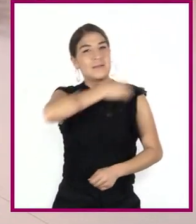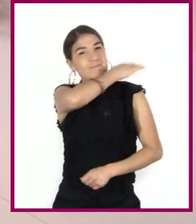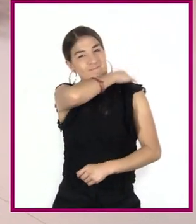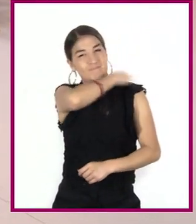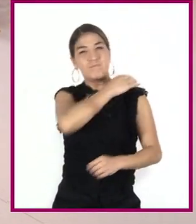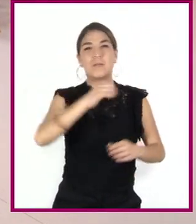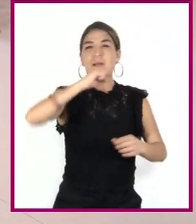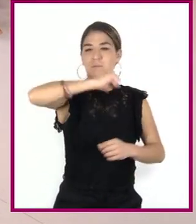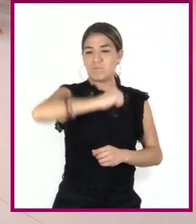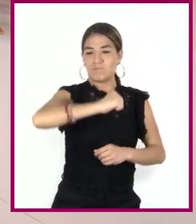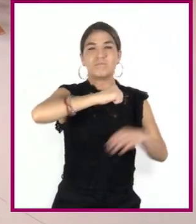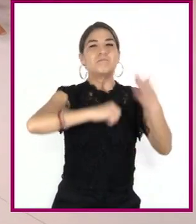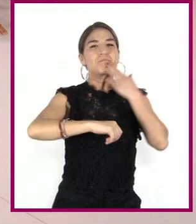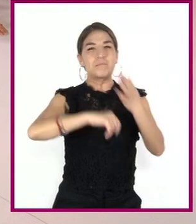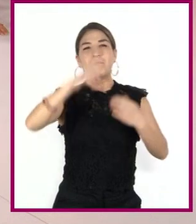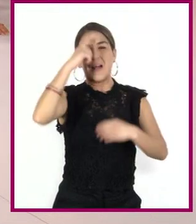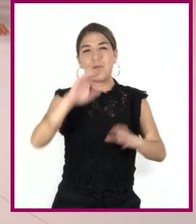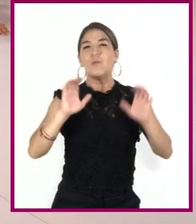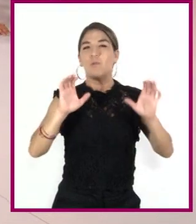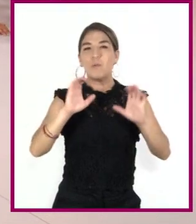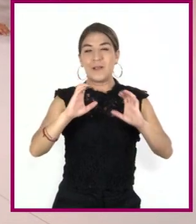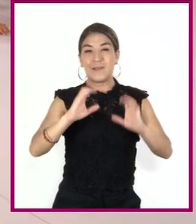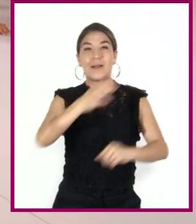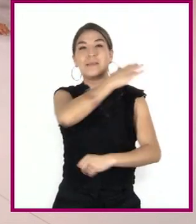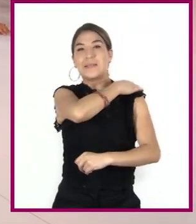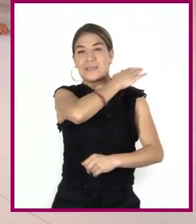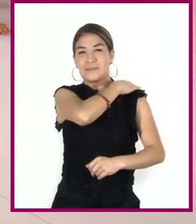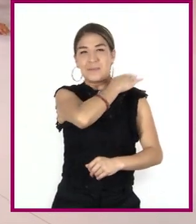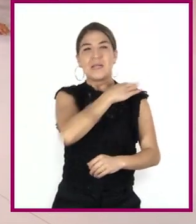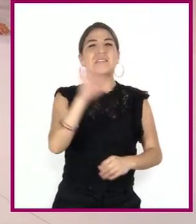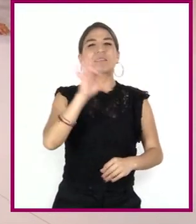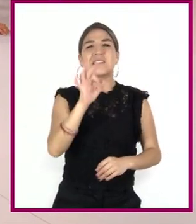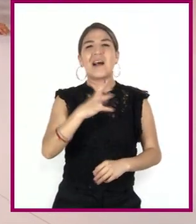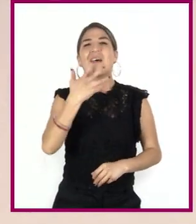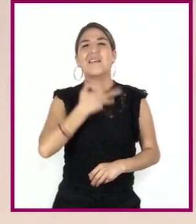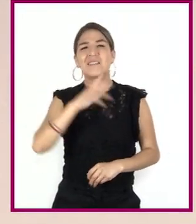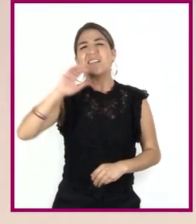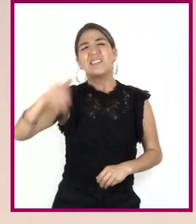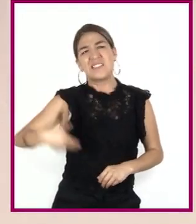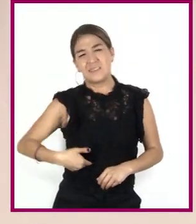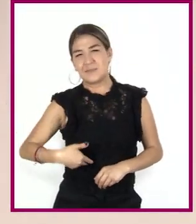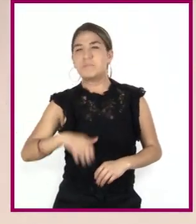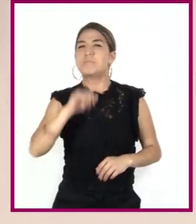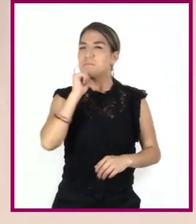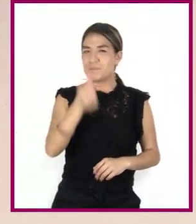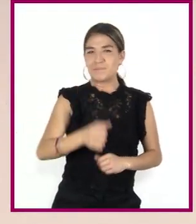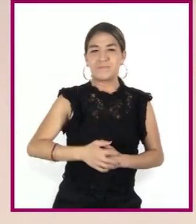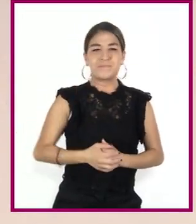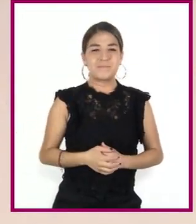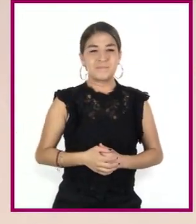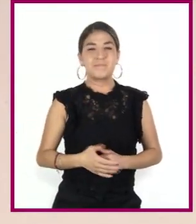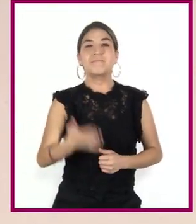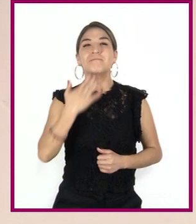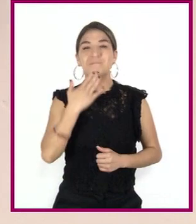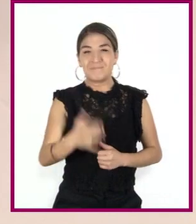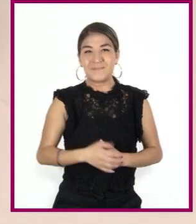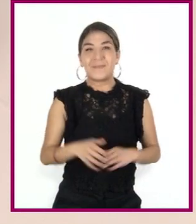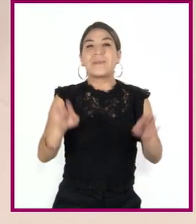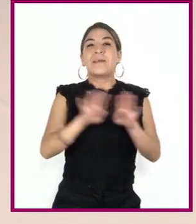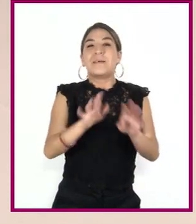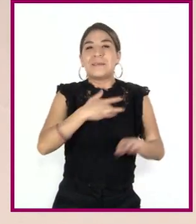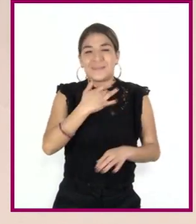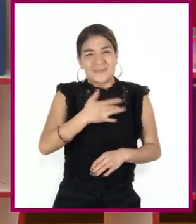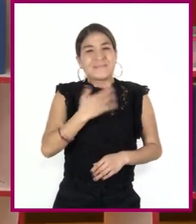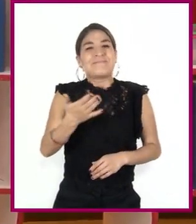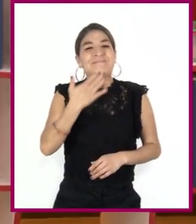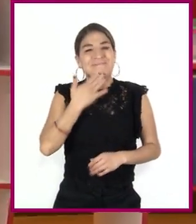para proteger nuestra espalda y no tengamos ninguna lesión. Muy bien, ¿cómo van? Muy